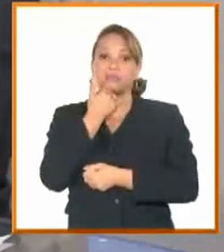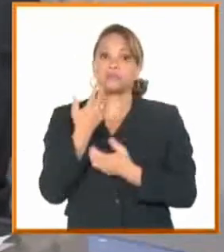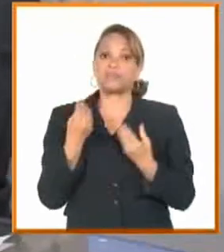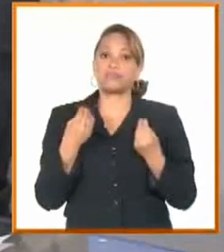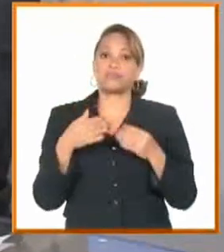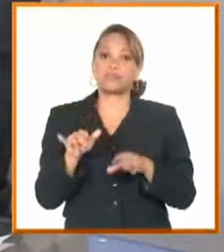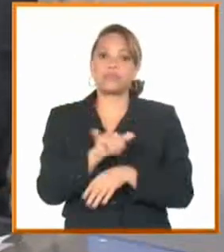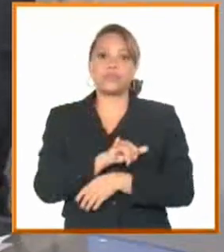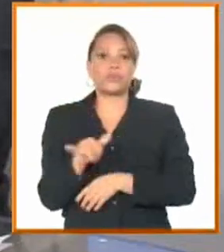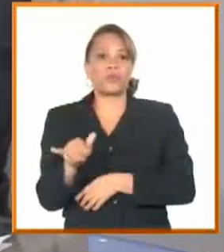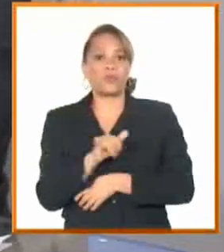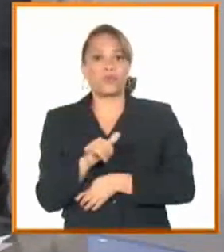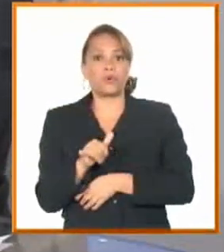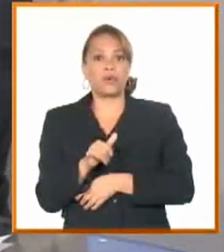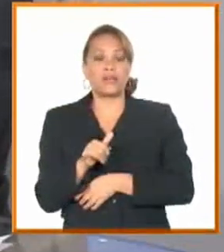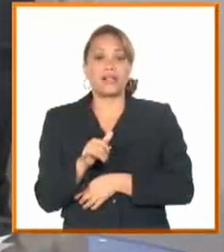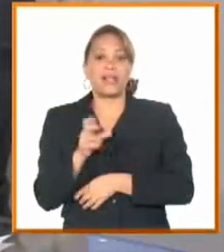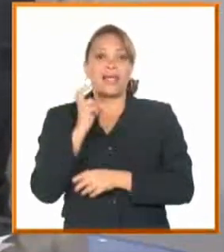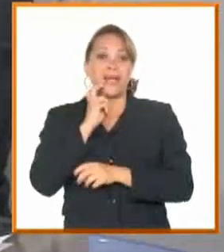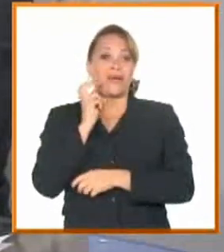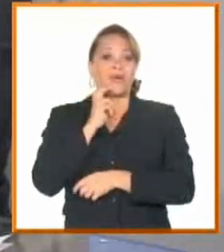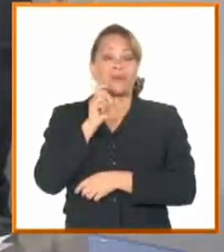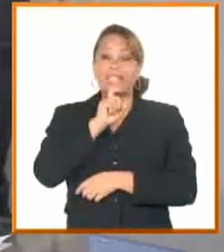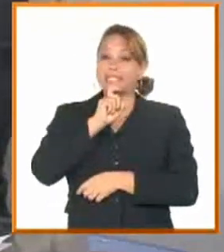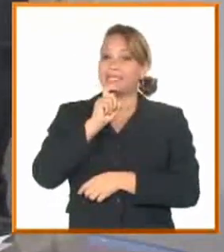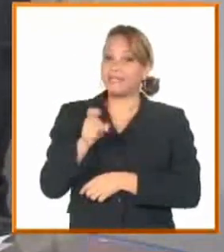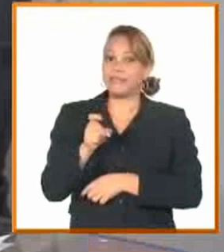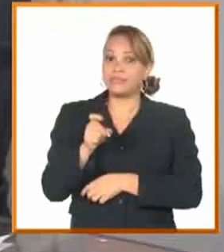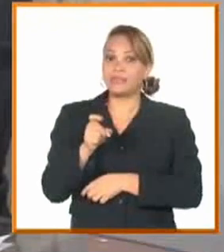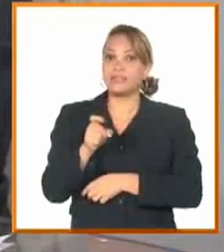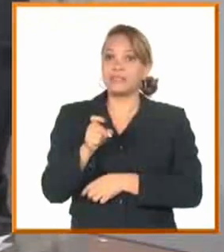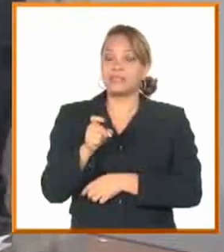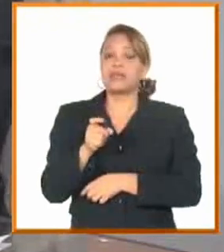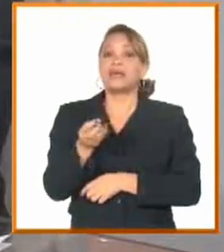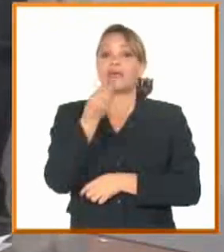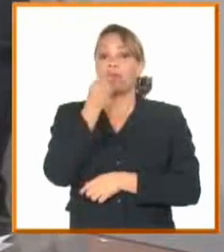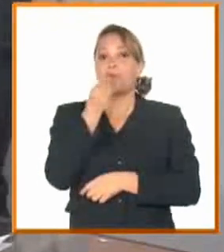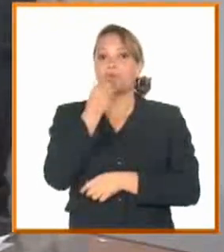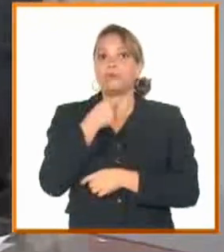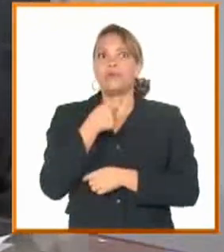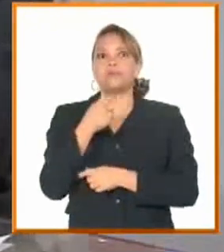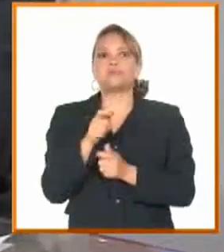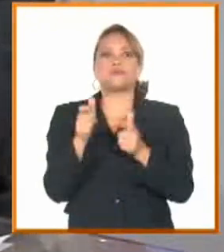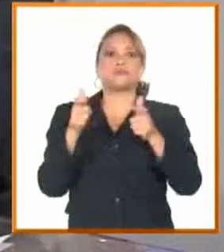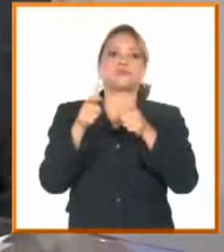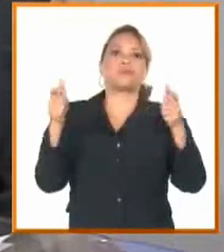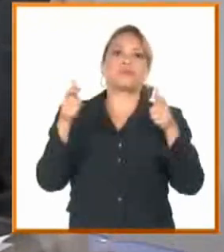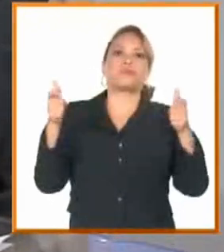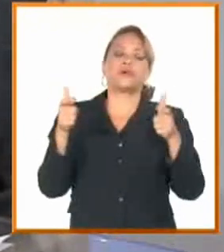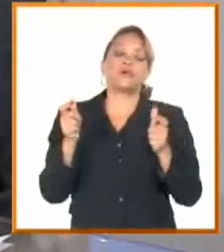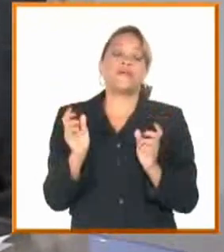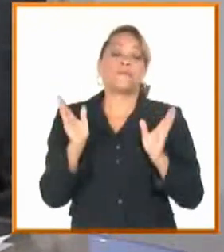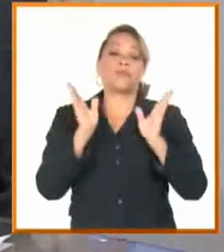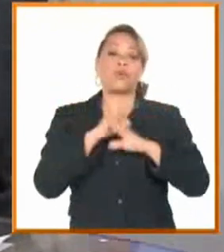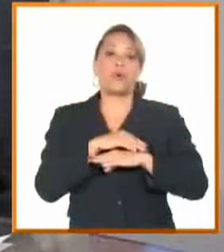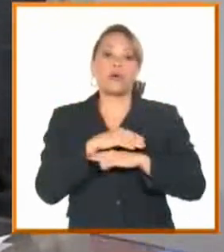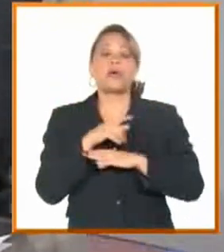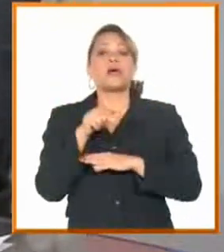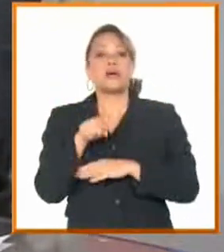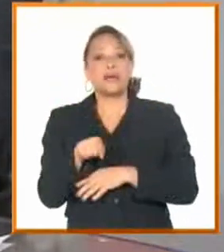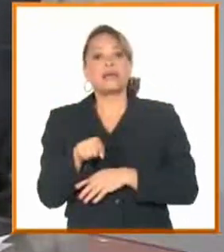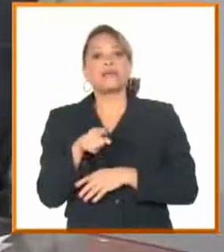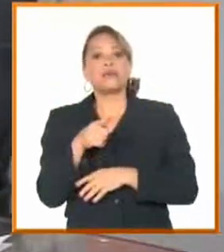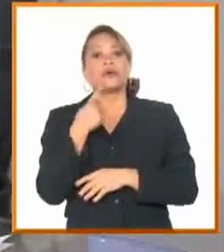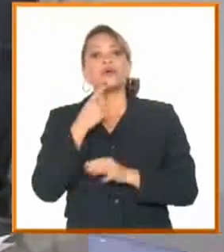local, porque realmente tiene gran demanda, o sea, es un consumidor grande de combustible que no disponemos de él, y proteger los servicios de